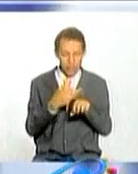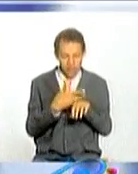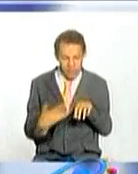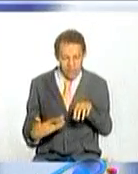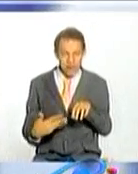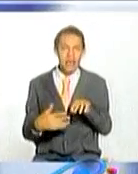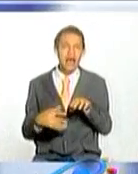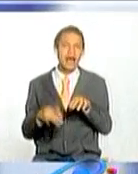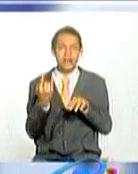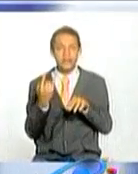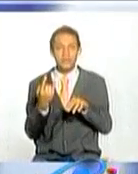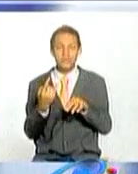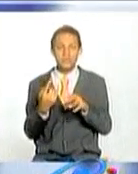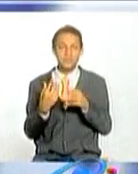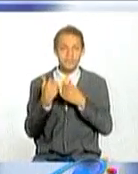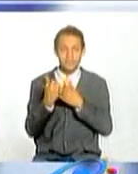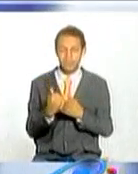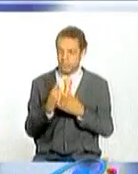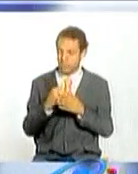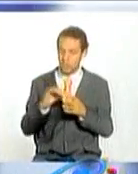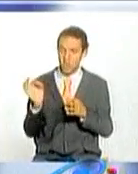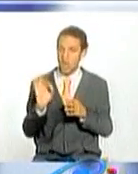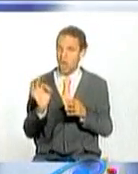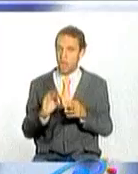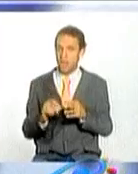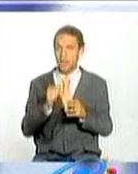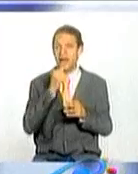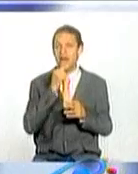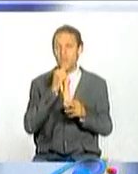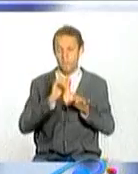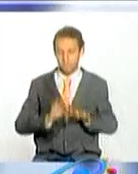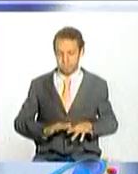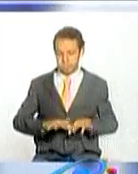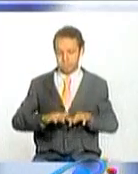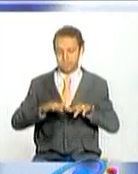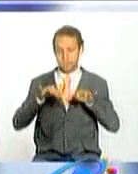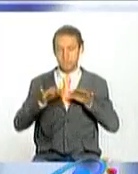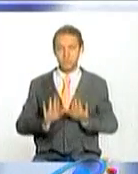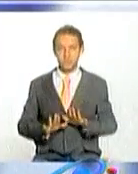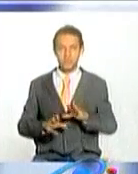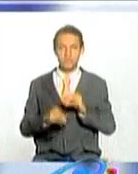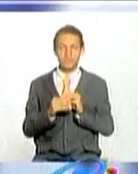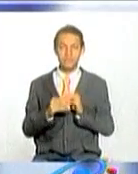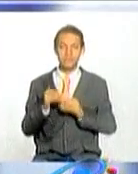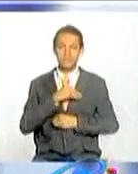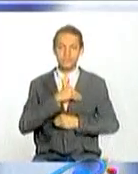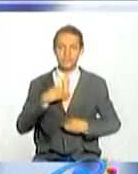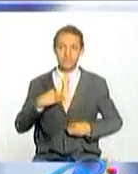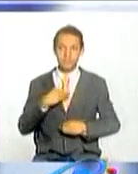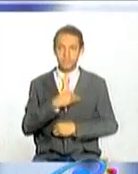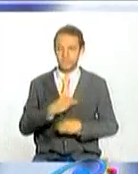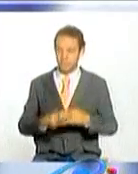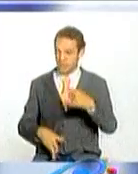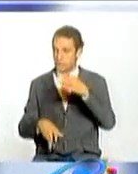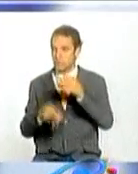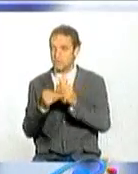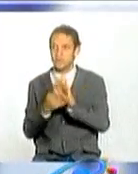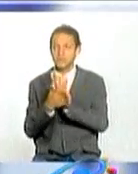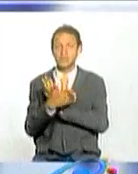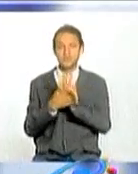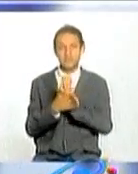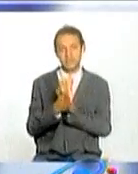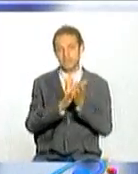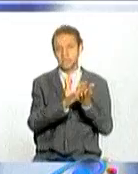Pero también esto lo tenemos que relacionar, la ecografía, con la parte clínica. Otra de las causas del dolor